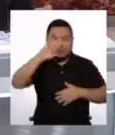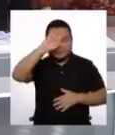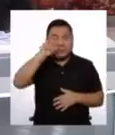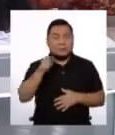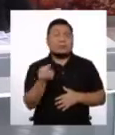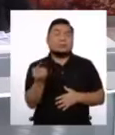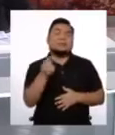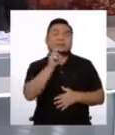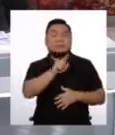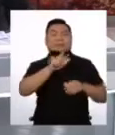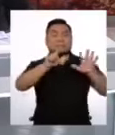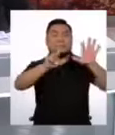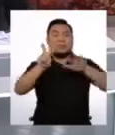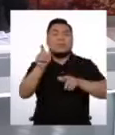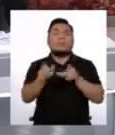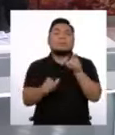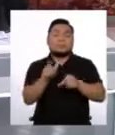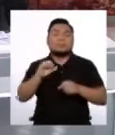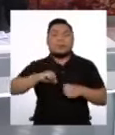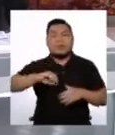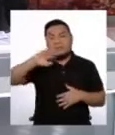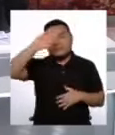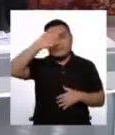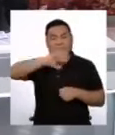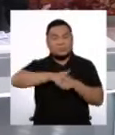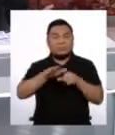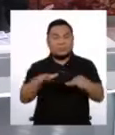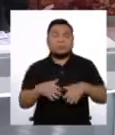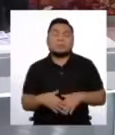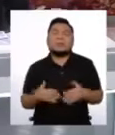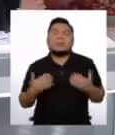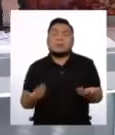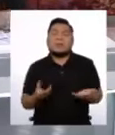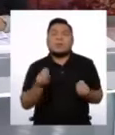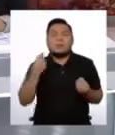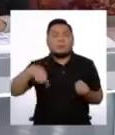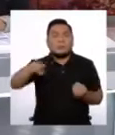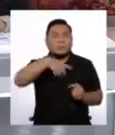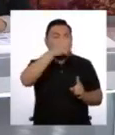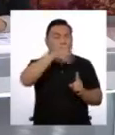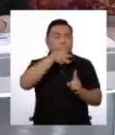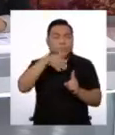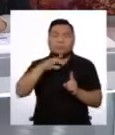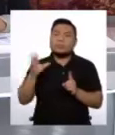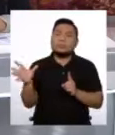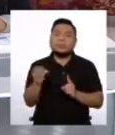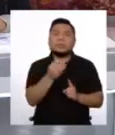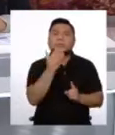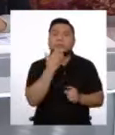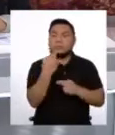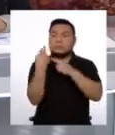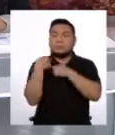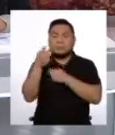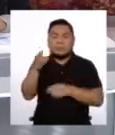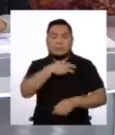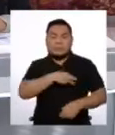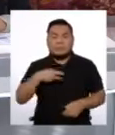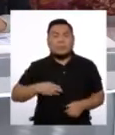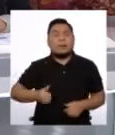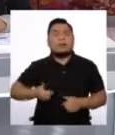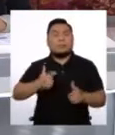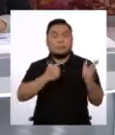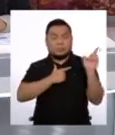total de 198 dieron positivo al COVID-19. Y la aplicación de las pruebas fue supervisada por los ministros de